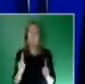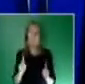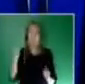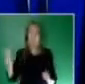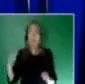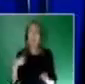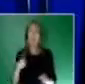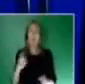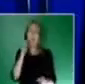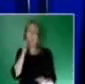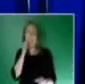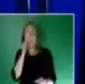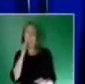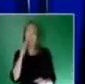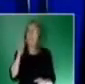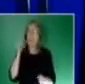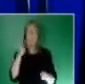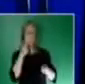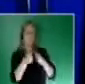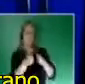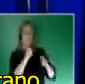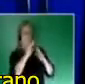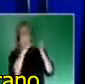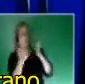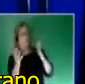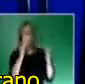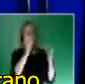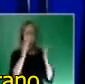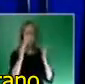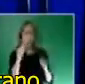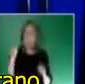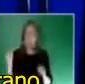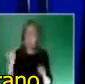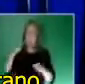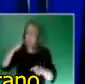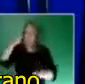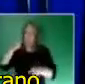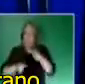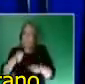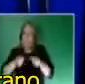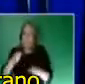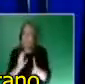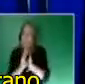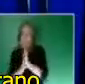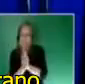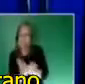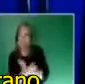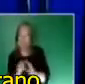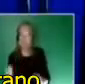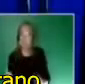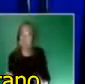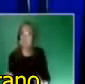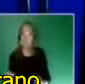y la vida. Porque no venimos al planeta para desarrollarnos en términos generales.